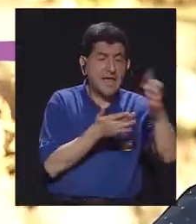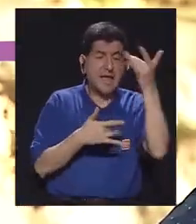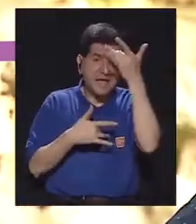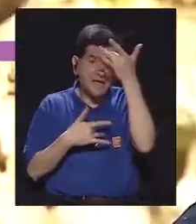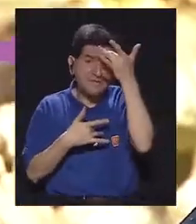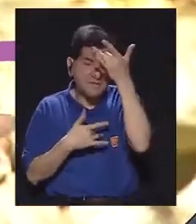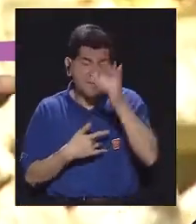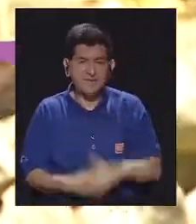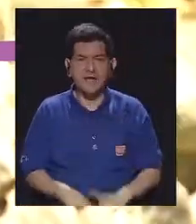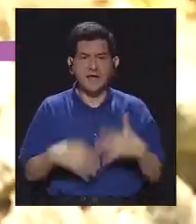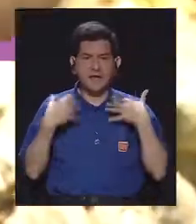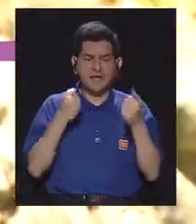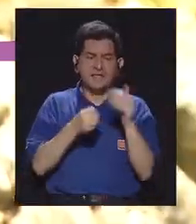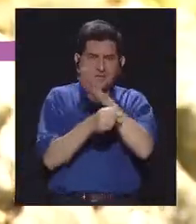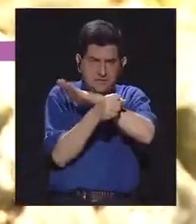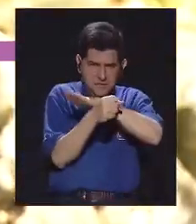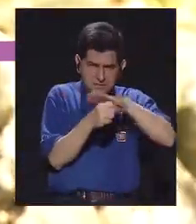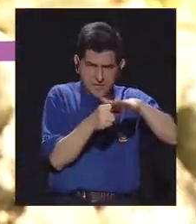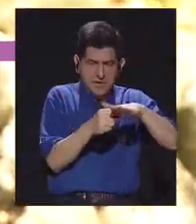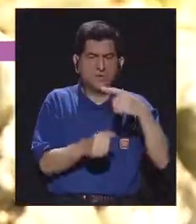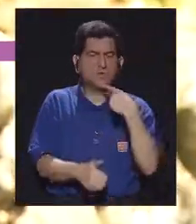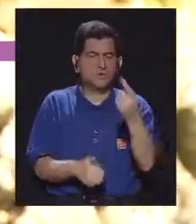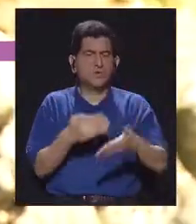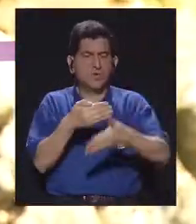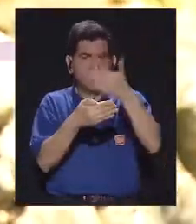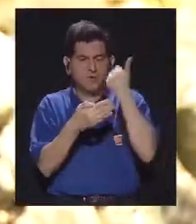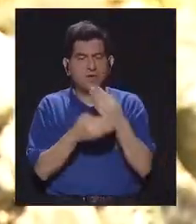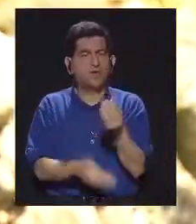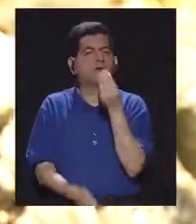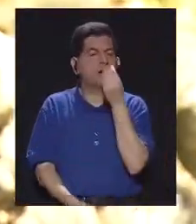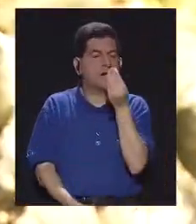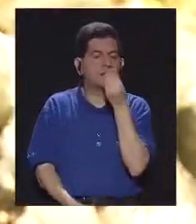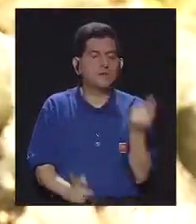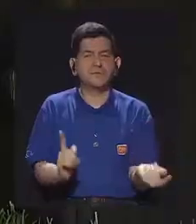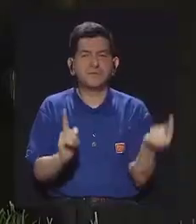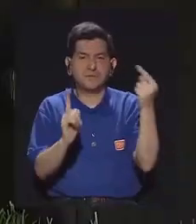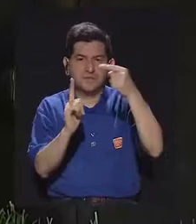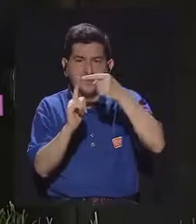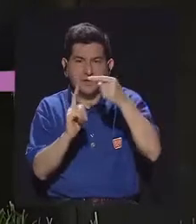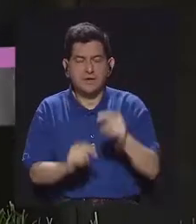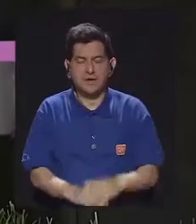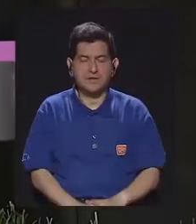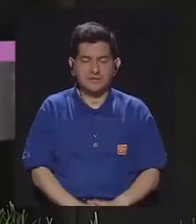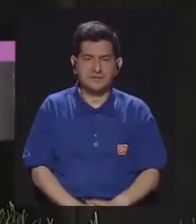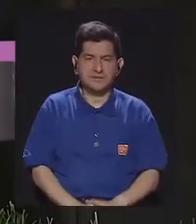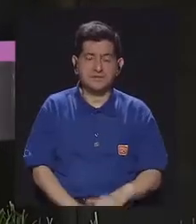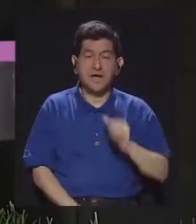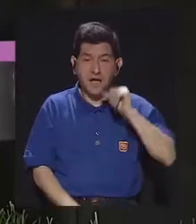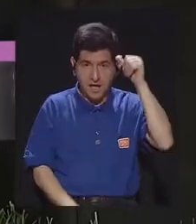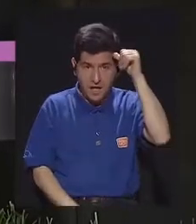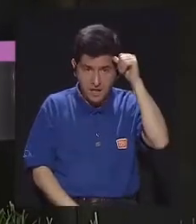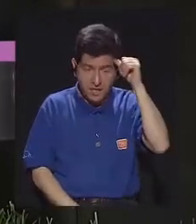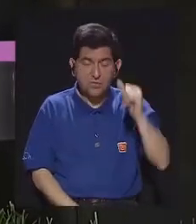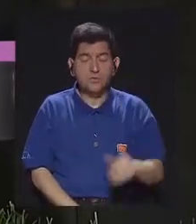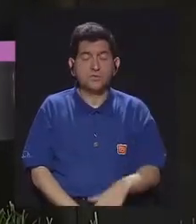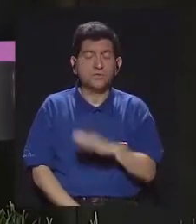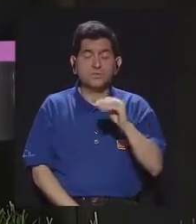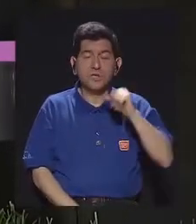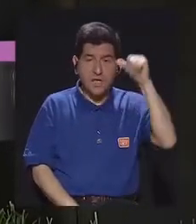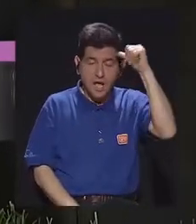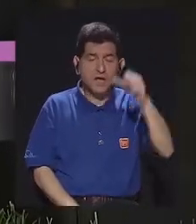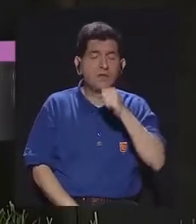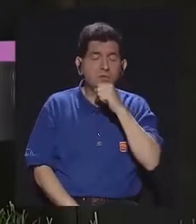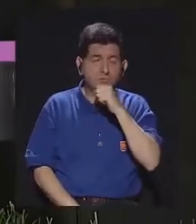de enfermedades, esta salud integral, como usted mencionaba, desde la alimentación hasta desde pequeños y adultos, ¿verdad?, adultos mayores,